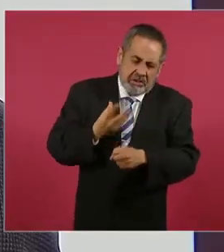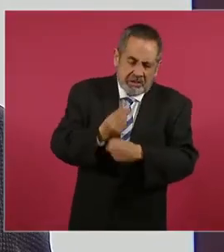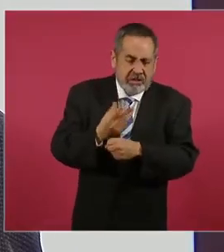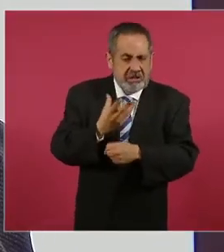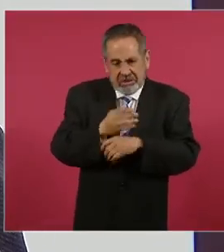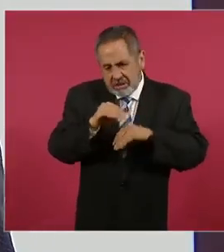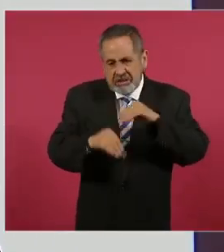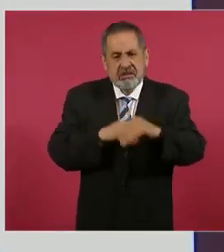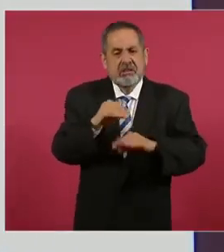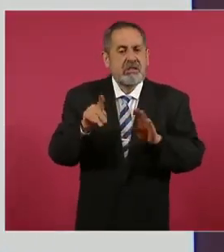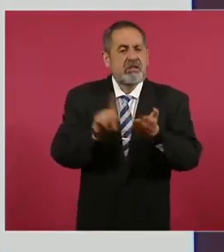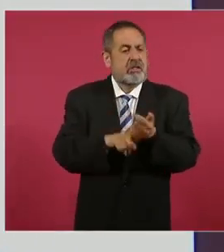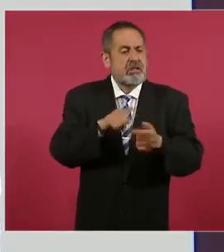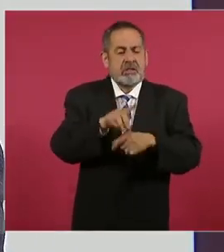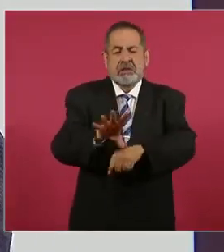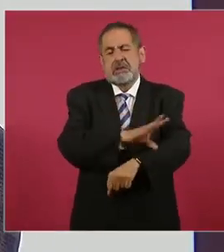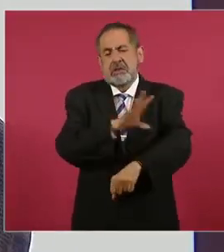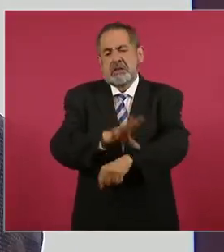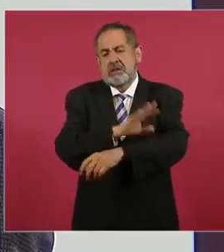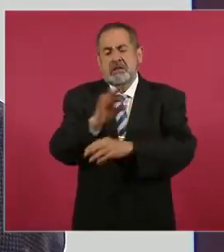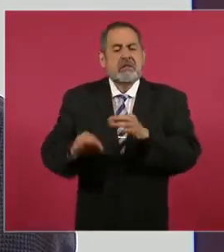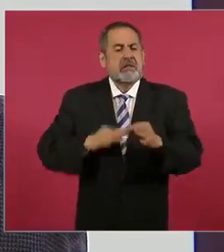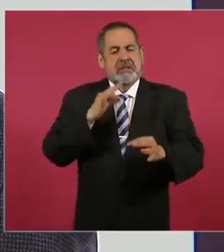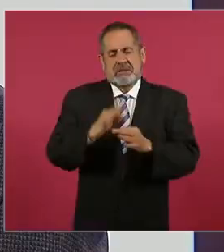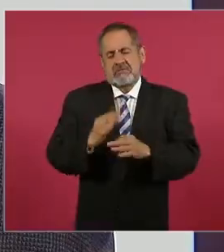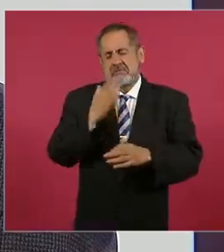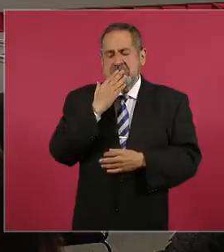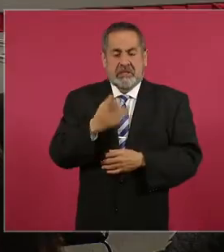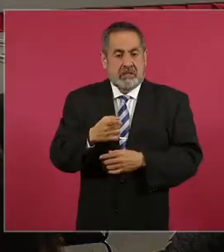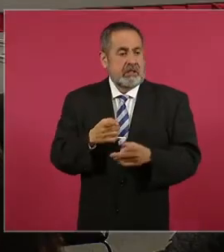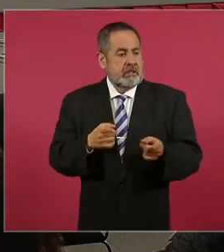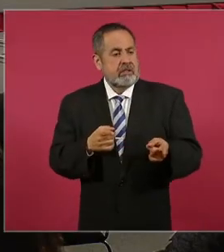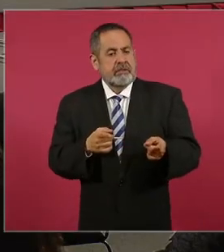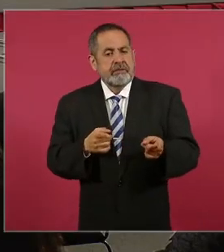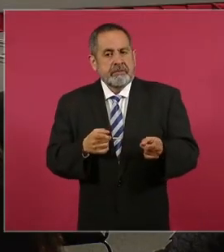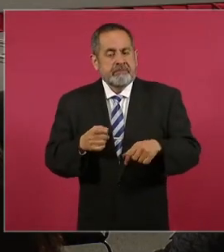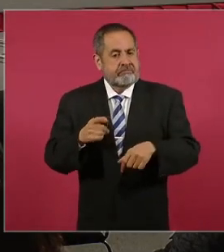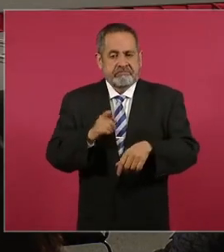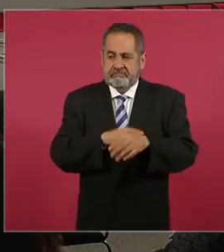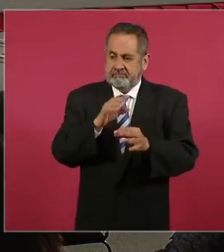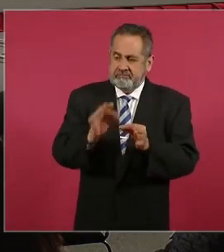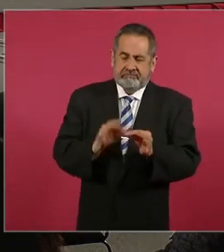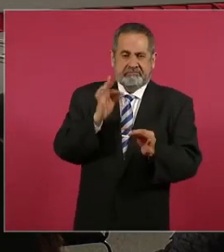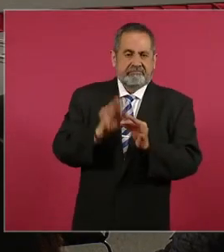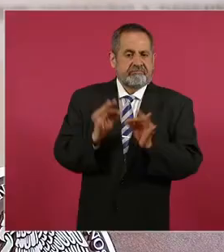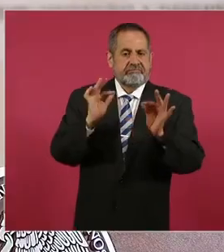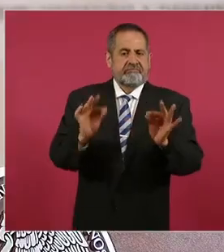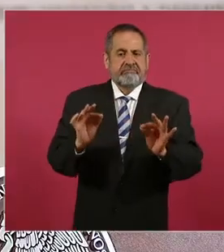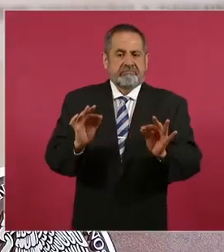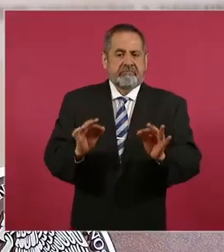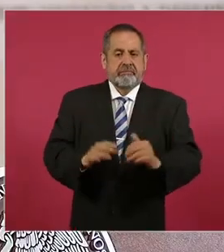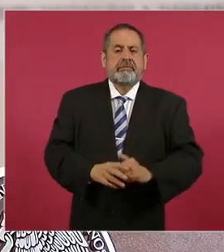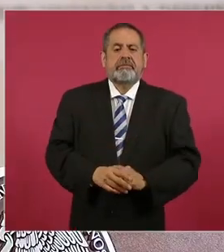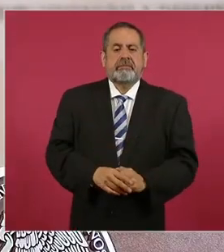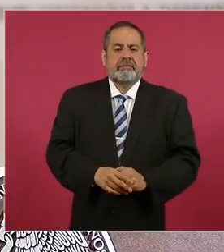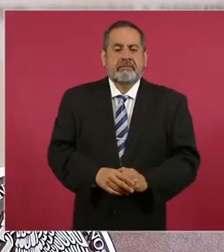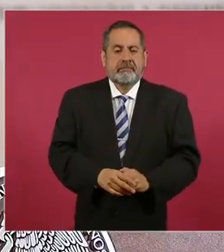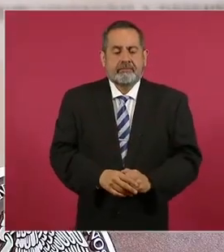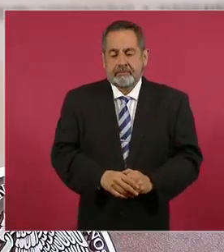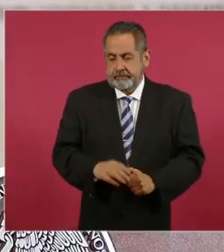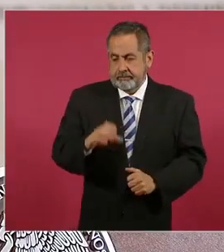sistemas eléctricos en el menor tiempo, en un récord de tiempo histórico. La CFE